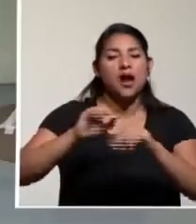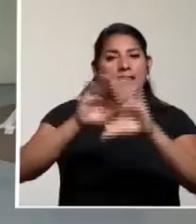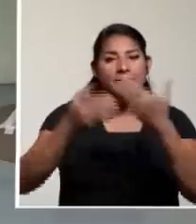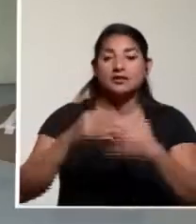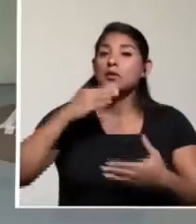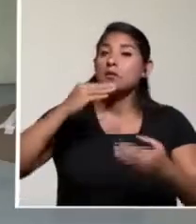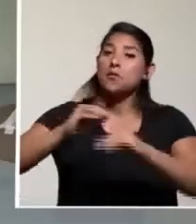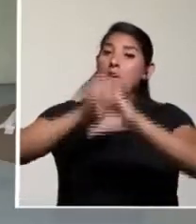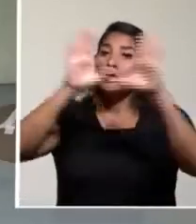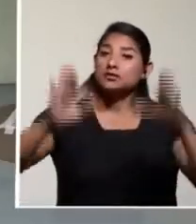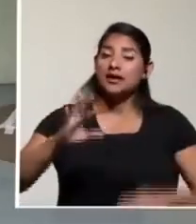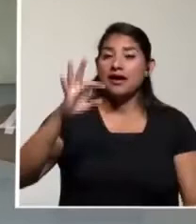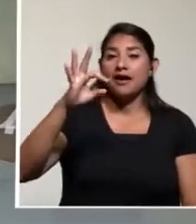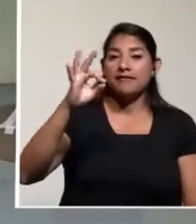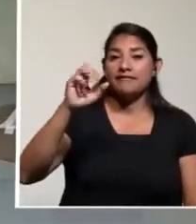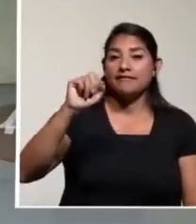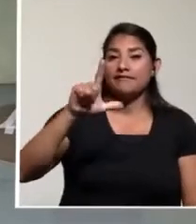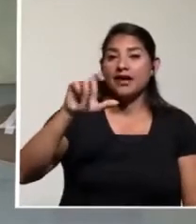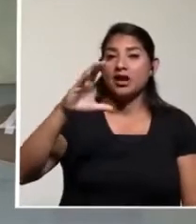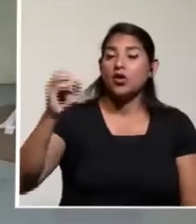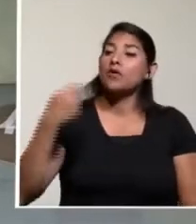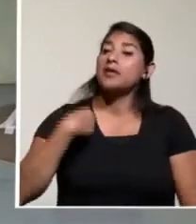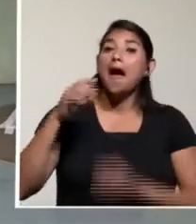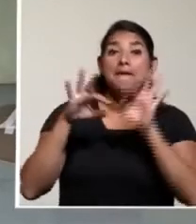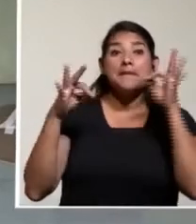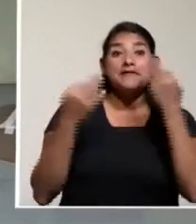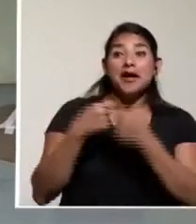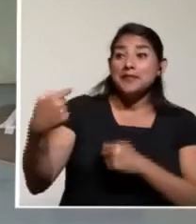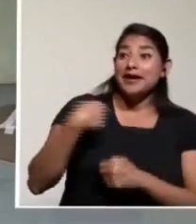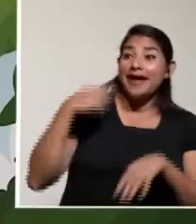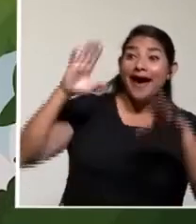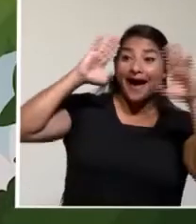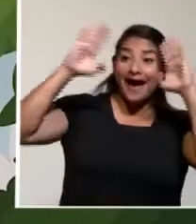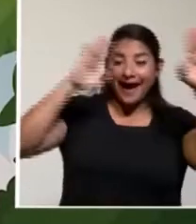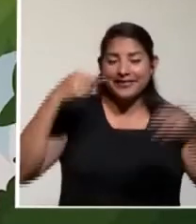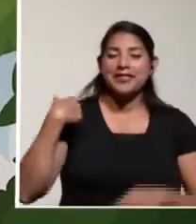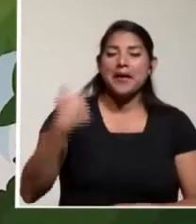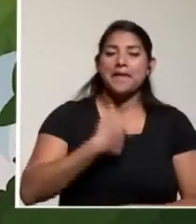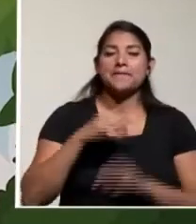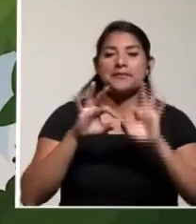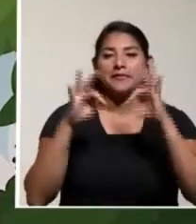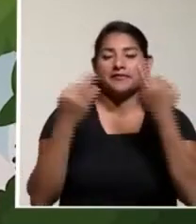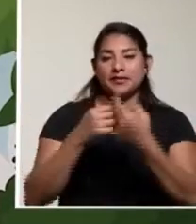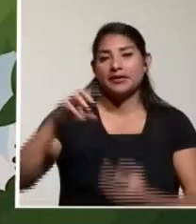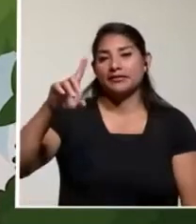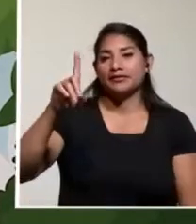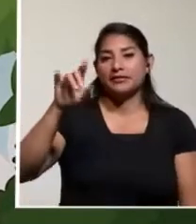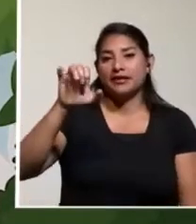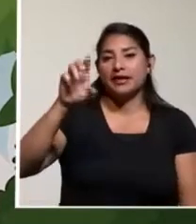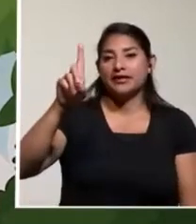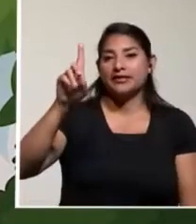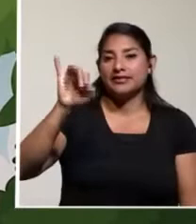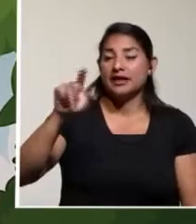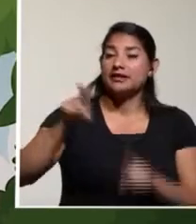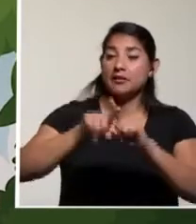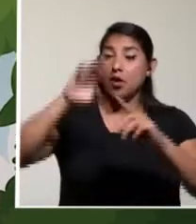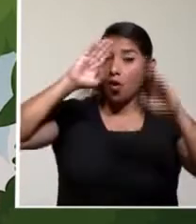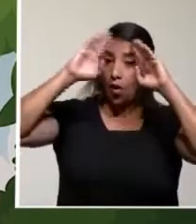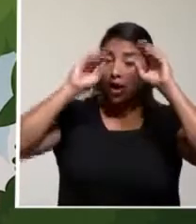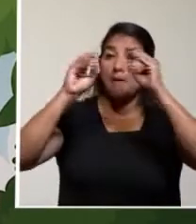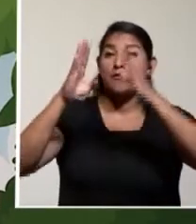mi familia! Un beso, sí. Amor. Buenos días, Deyer presente, aquí estoy, no me voy. Saludos a las niñas Gwen y